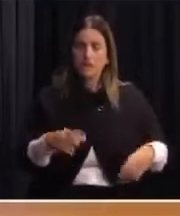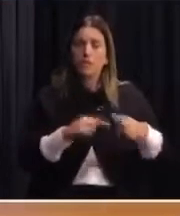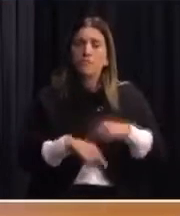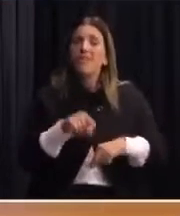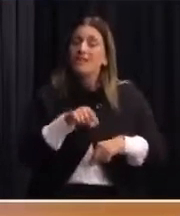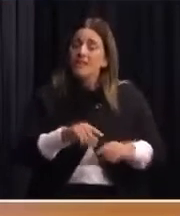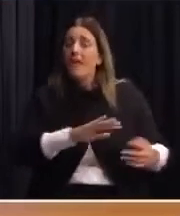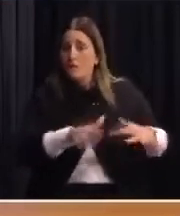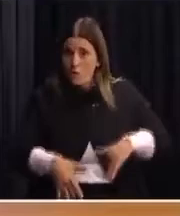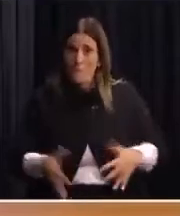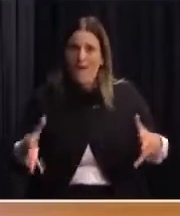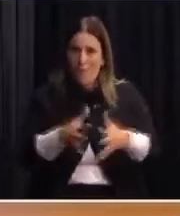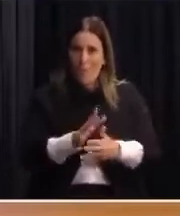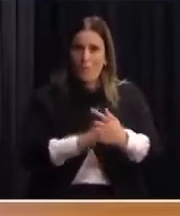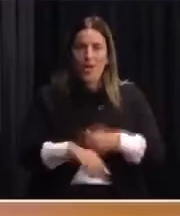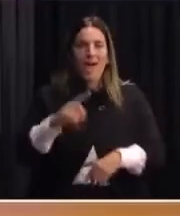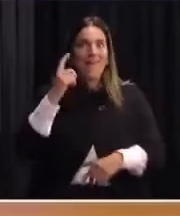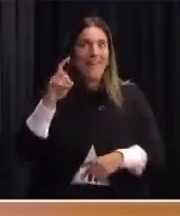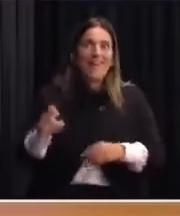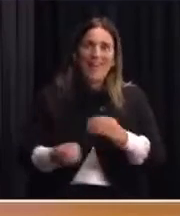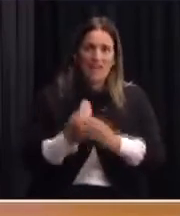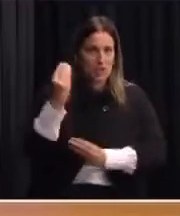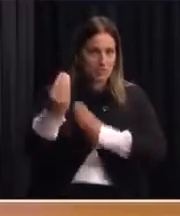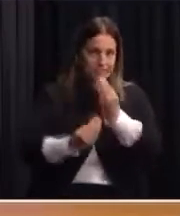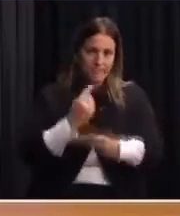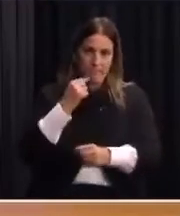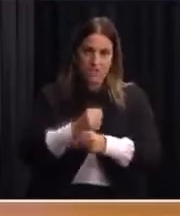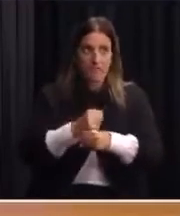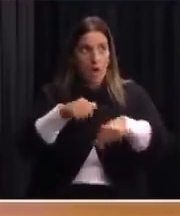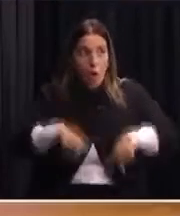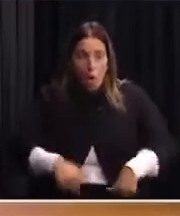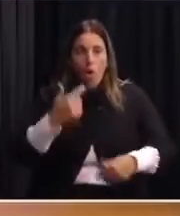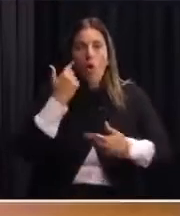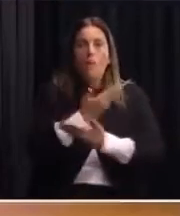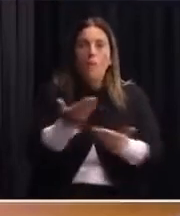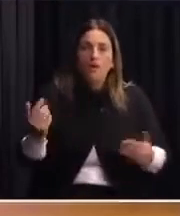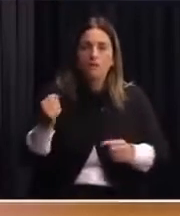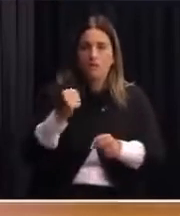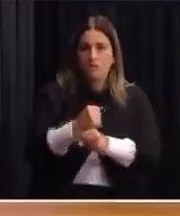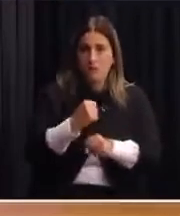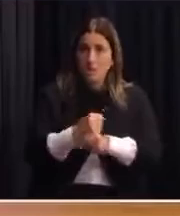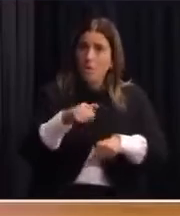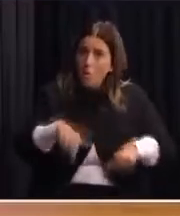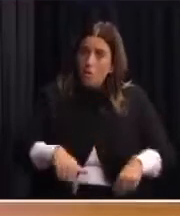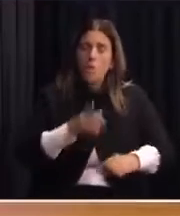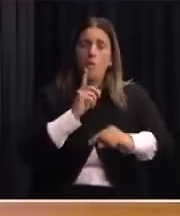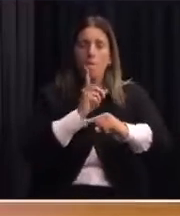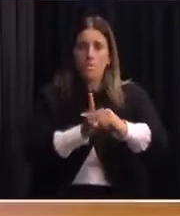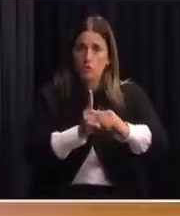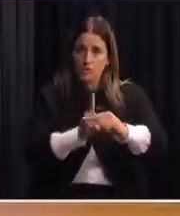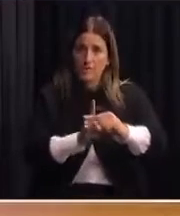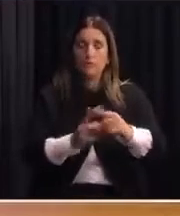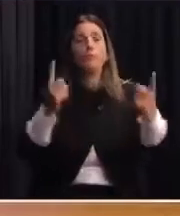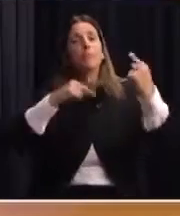crecimiento se da creación de puestos de trabajo la foto hoy en el mercado laboral es positiva sin embargo